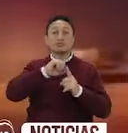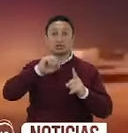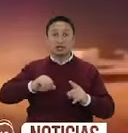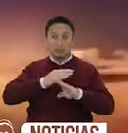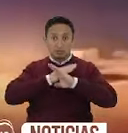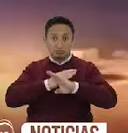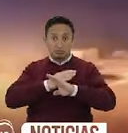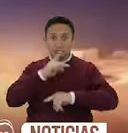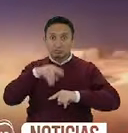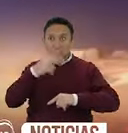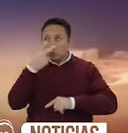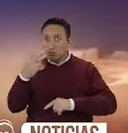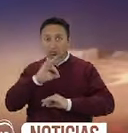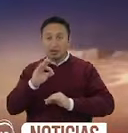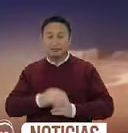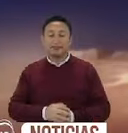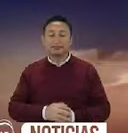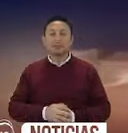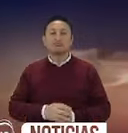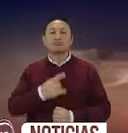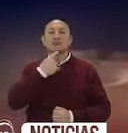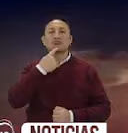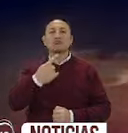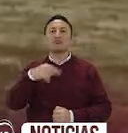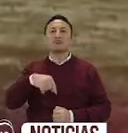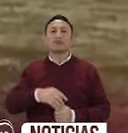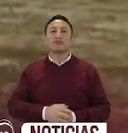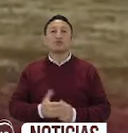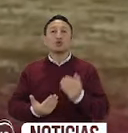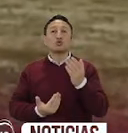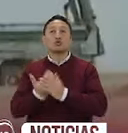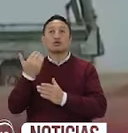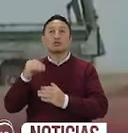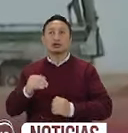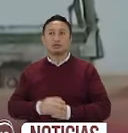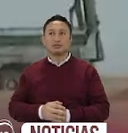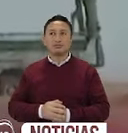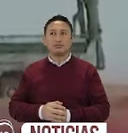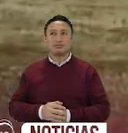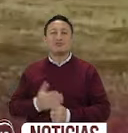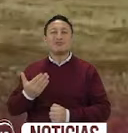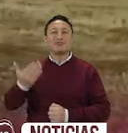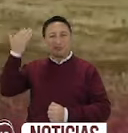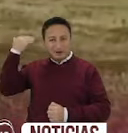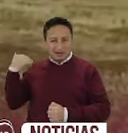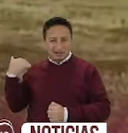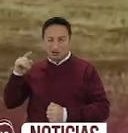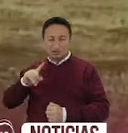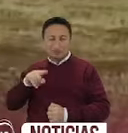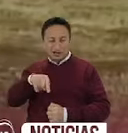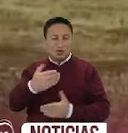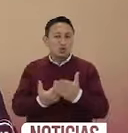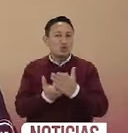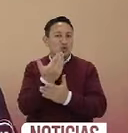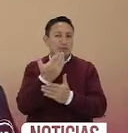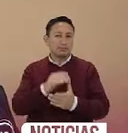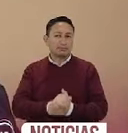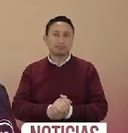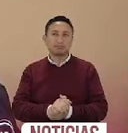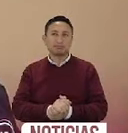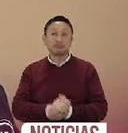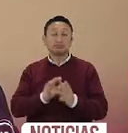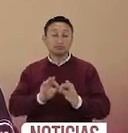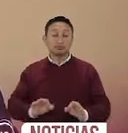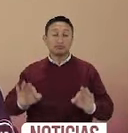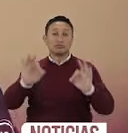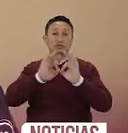defensa antiaéreos. Putin señaló que se trata de un misil nuevo y no una actualización de antiguos misiles soviéticos. Es muy